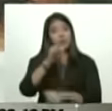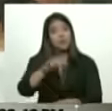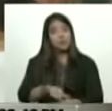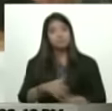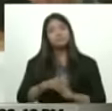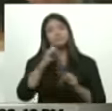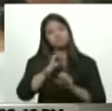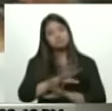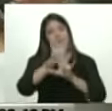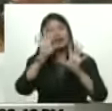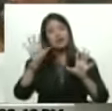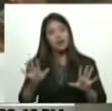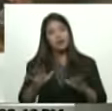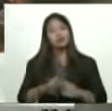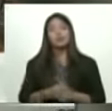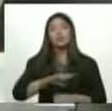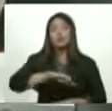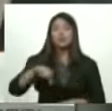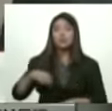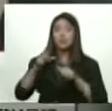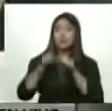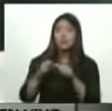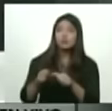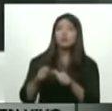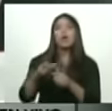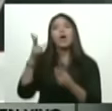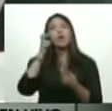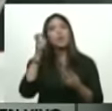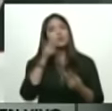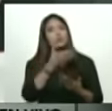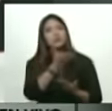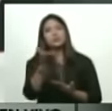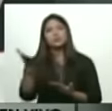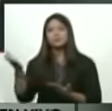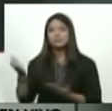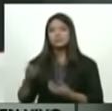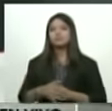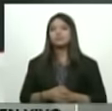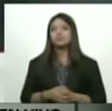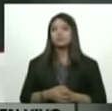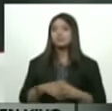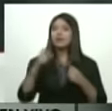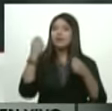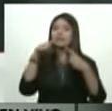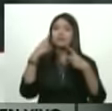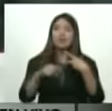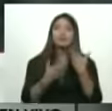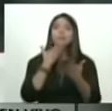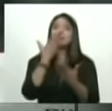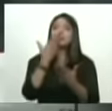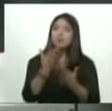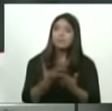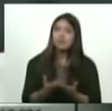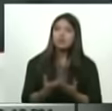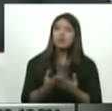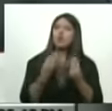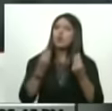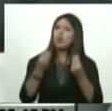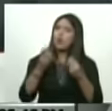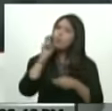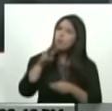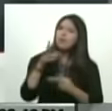por supuesto, vamos a continuar escuchando parte de los planteamientos y por supuesto de cómo ven y